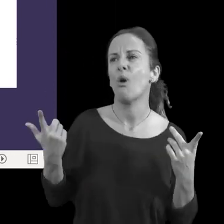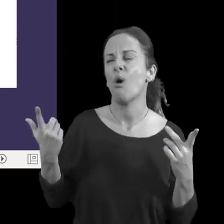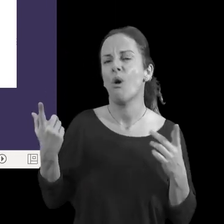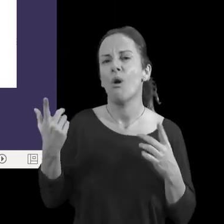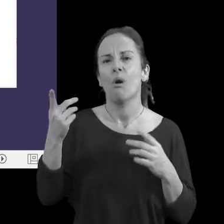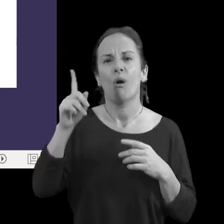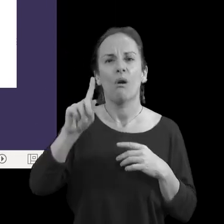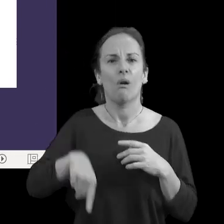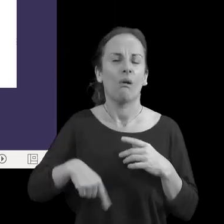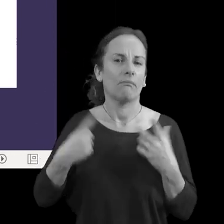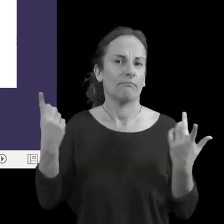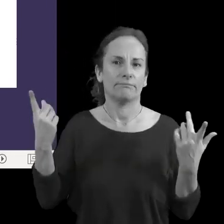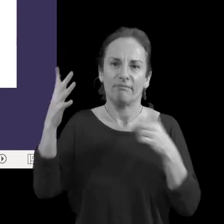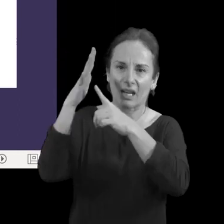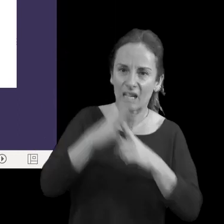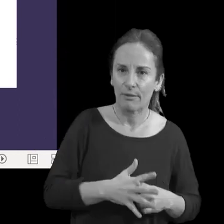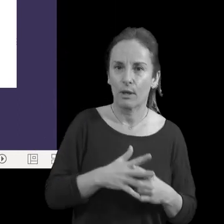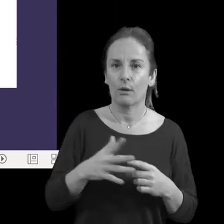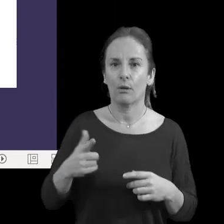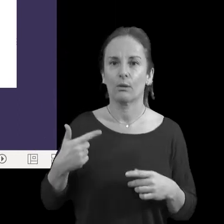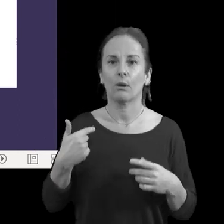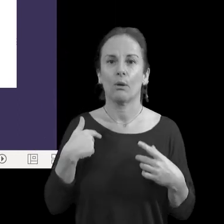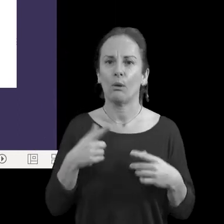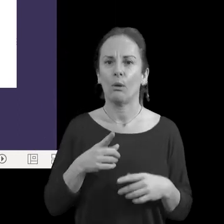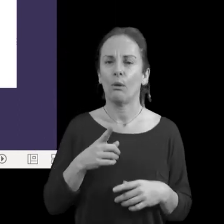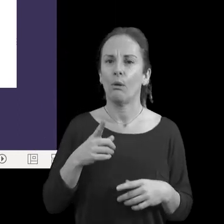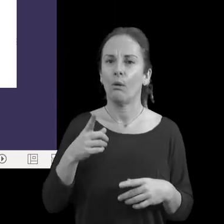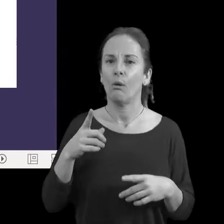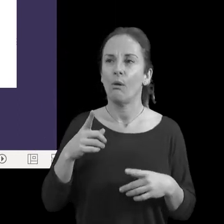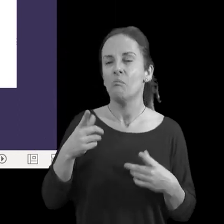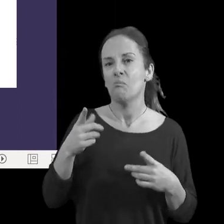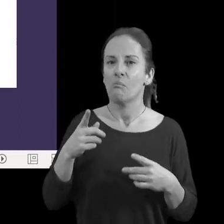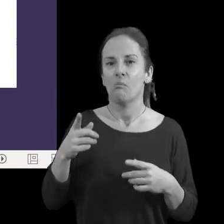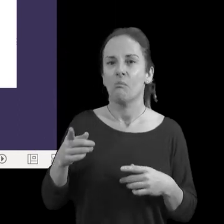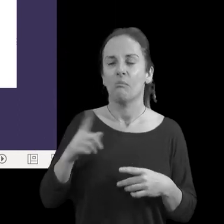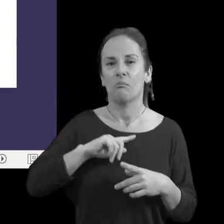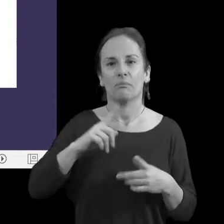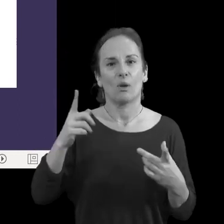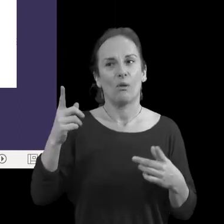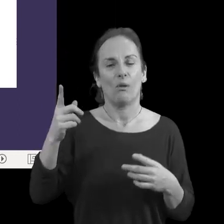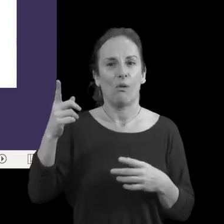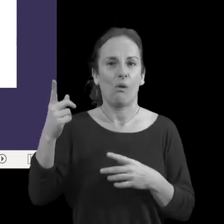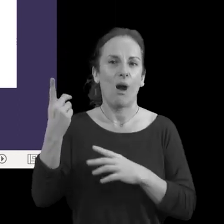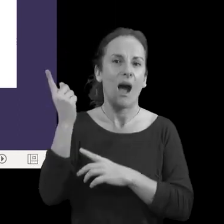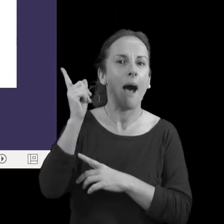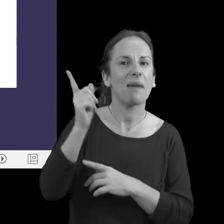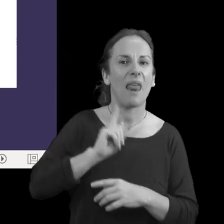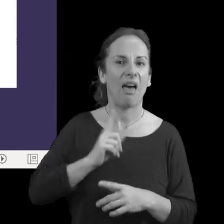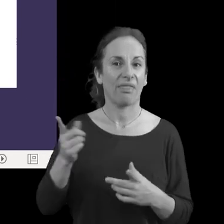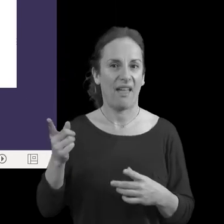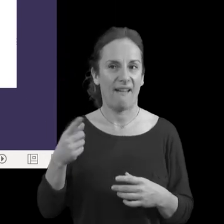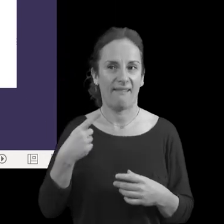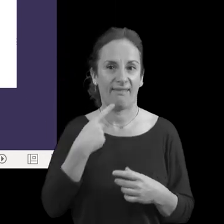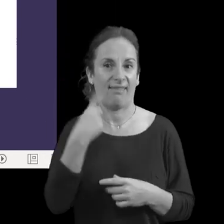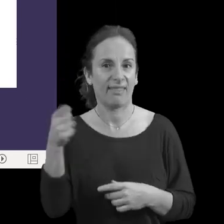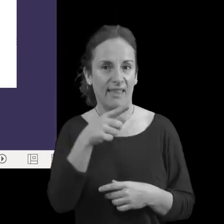pueden hacer, sacarte del armario, ¿no? El incluso, bueno, chantajearte con que te van a sacar del armario, las agresiones sexuales, en fin, es